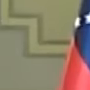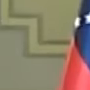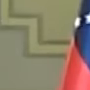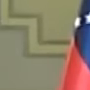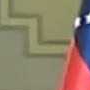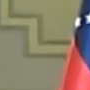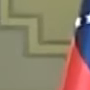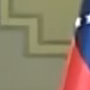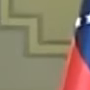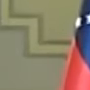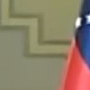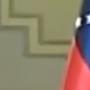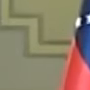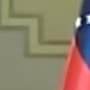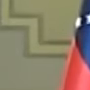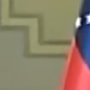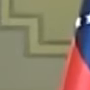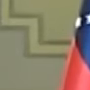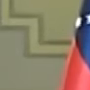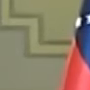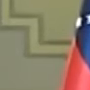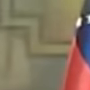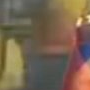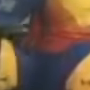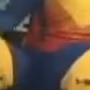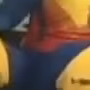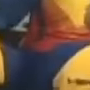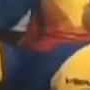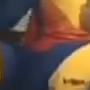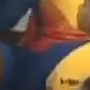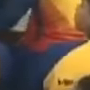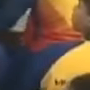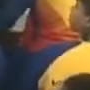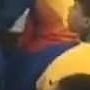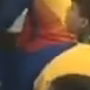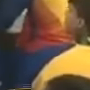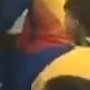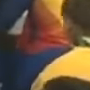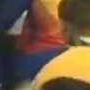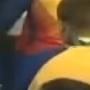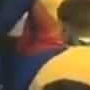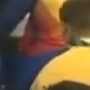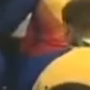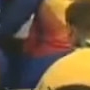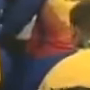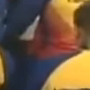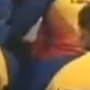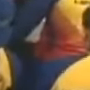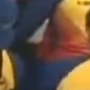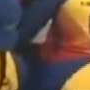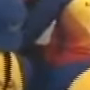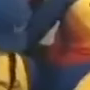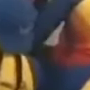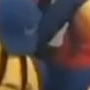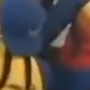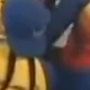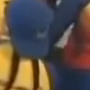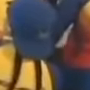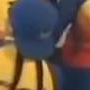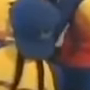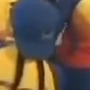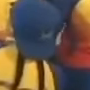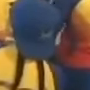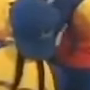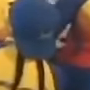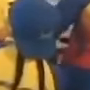300 atletas que participaron en diversas disciplinas vemos También acá en el salón sol del